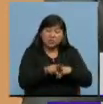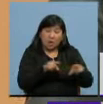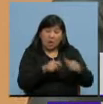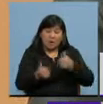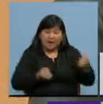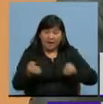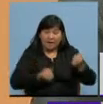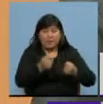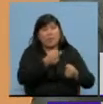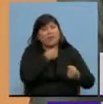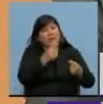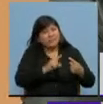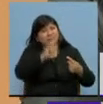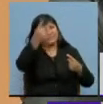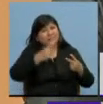es la realidad.